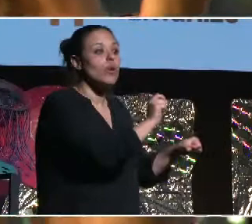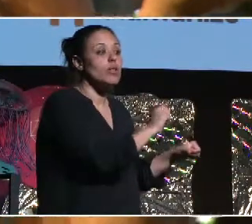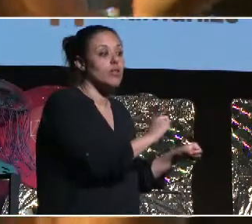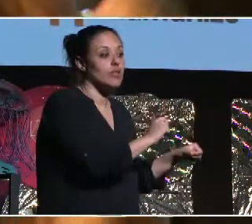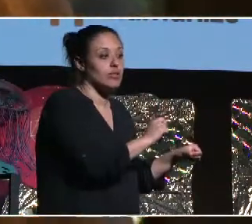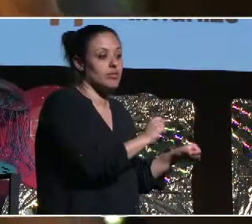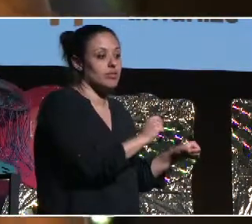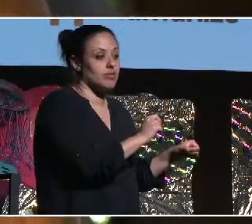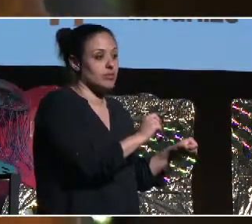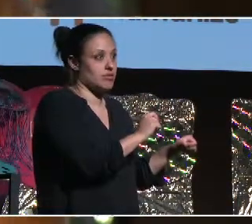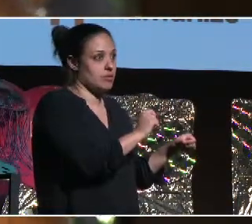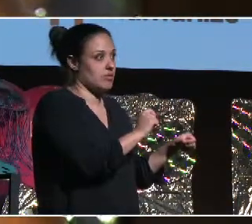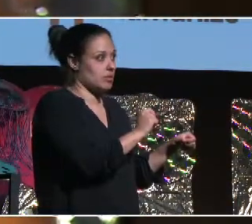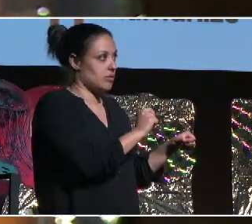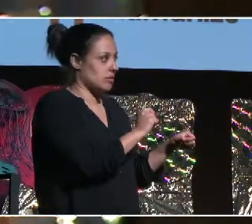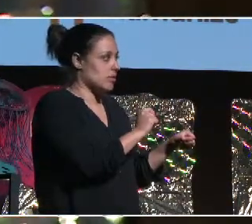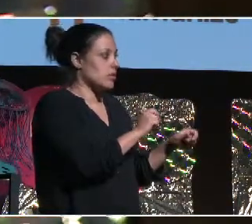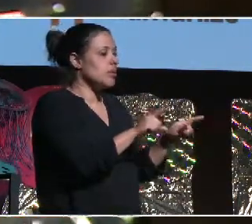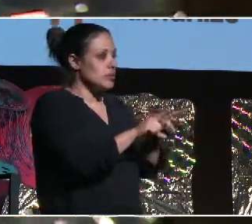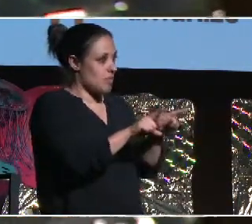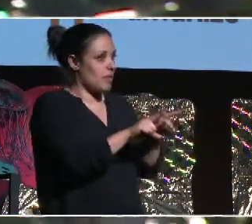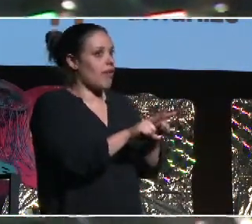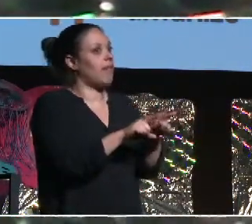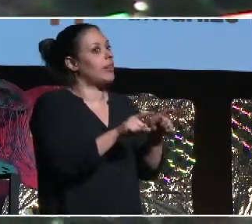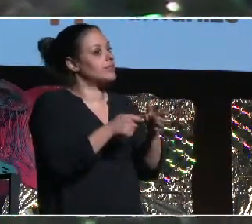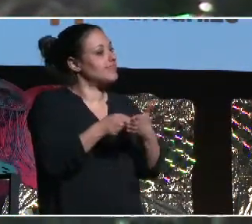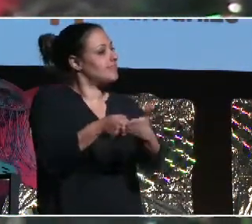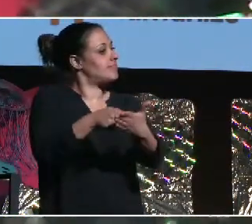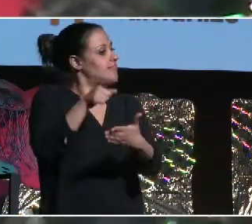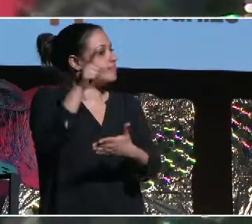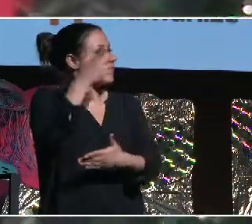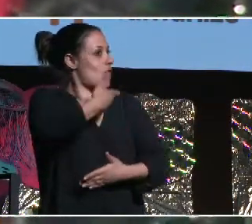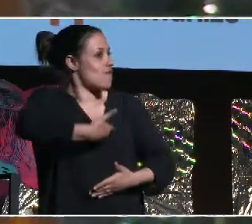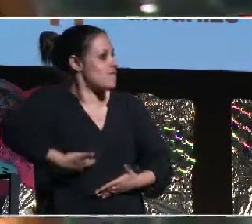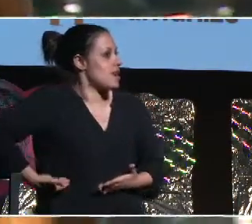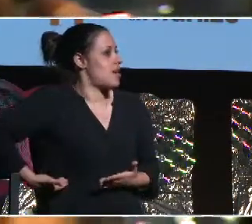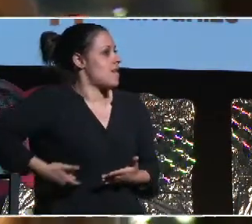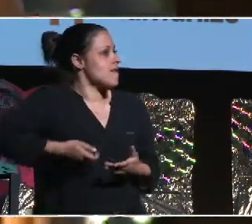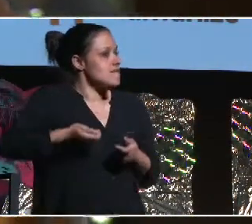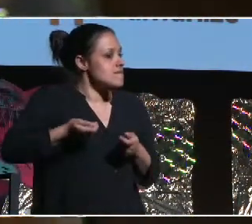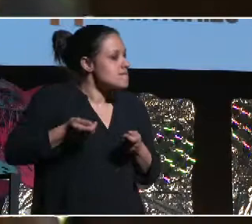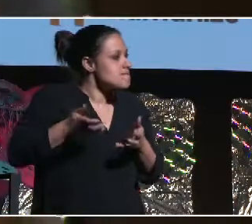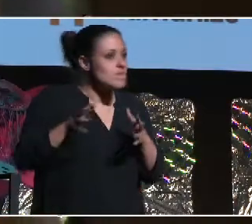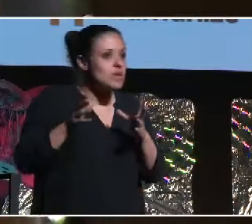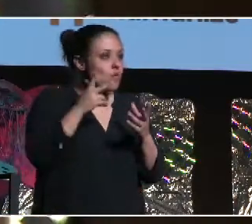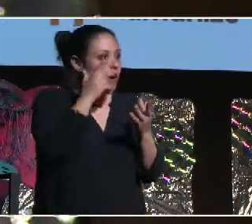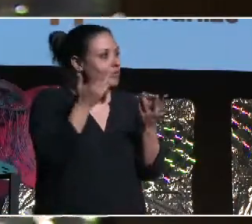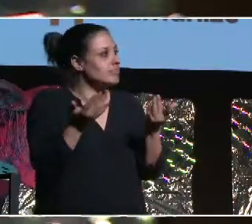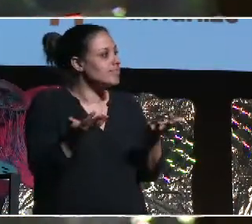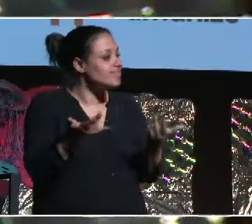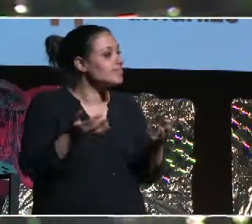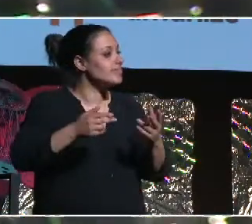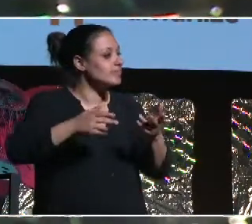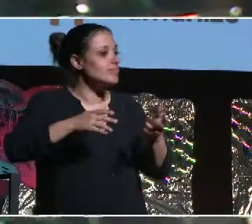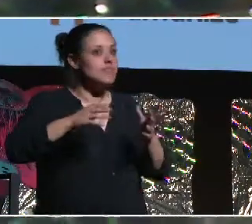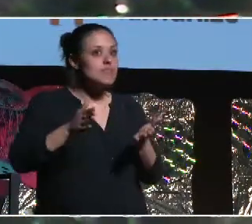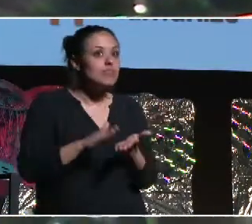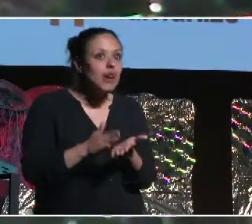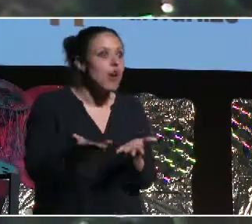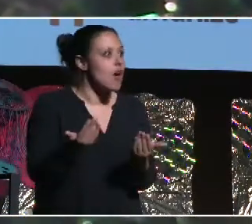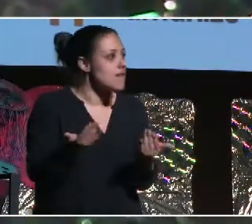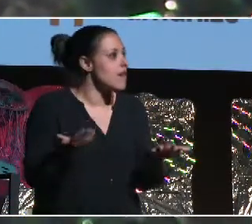importantes es esto de involucrar a los gobiernos. Cuando estamos diseñando un proyecto con datos y que queremos que sea tomado en cuenta, es